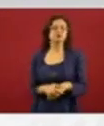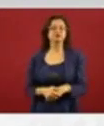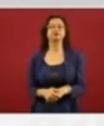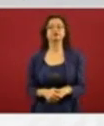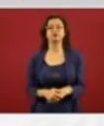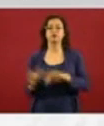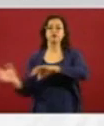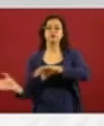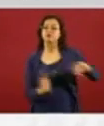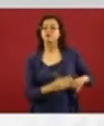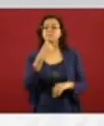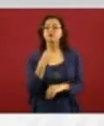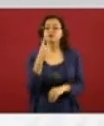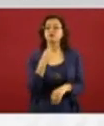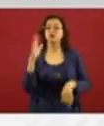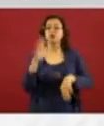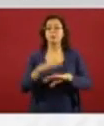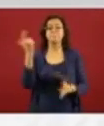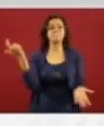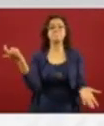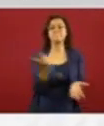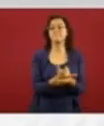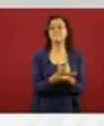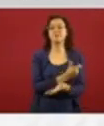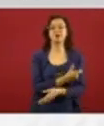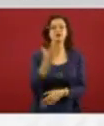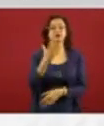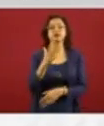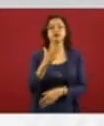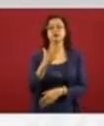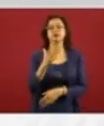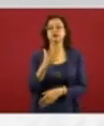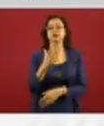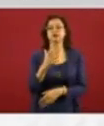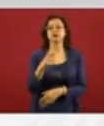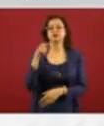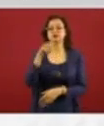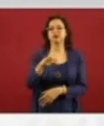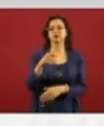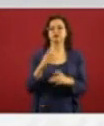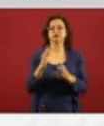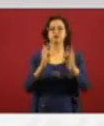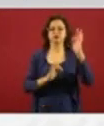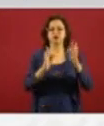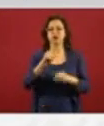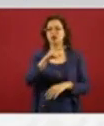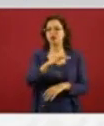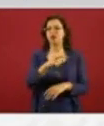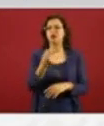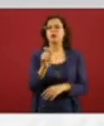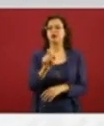el precio más alto lo encontramos aquí en la Ciudad de México, en Tlanepantla, a 21 pesos